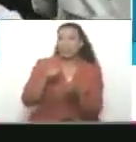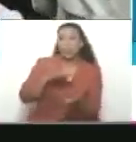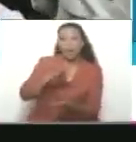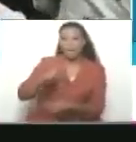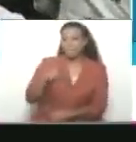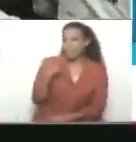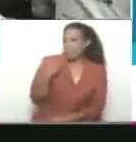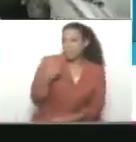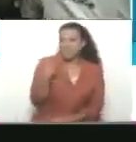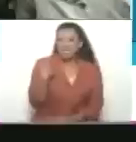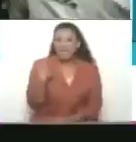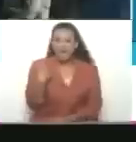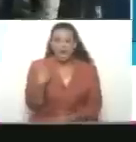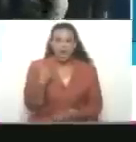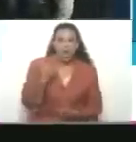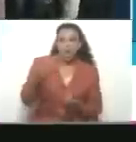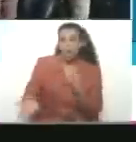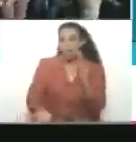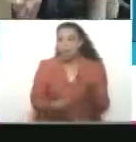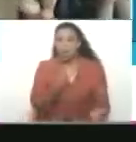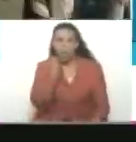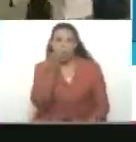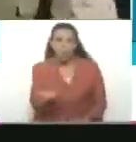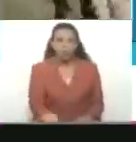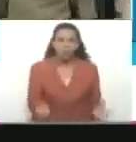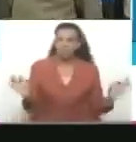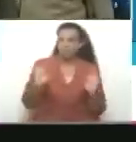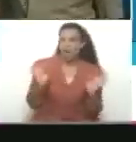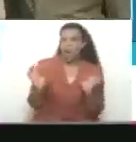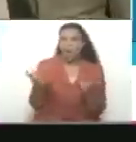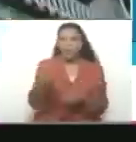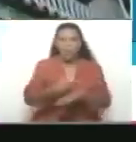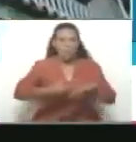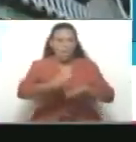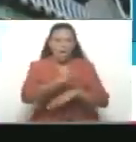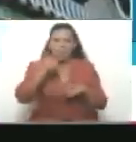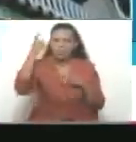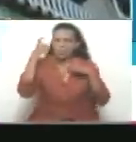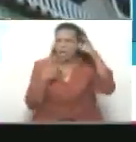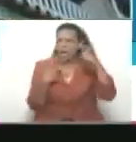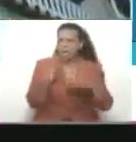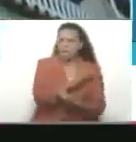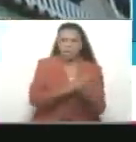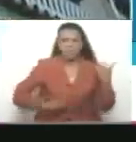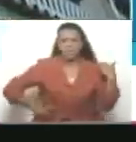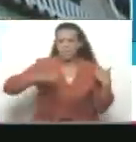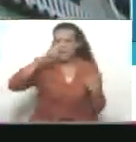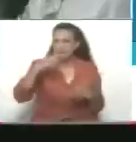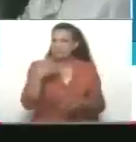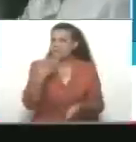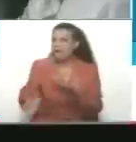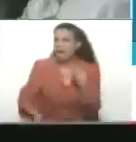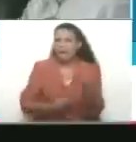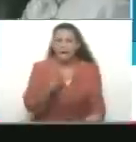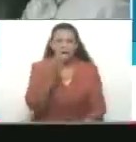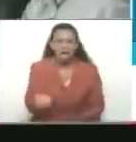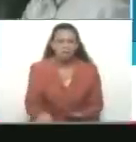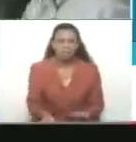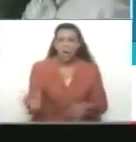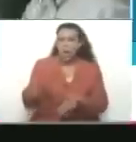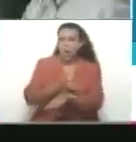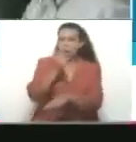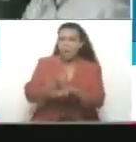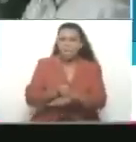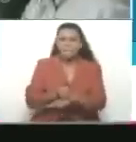revuelto y empezaron a mal Hablar a decir que no hacíamos nada que el gobierno se movía etcétera casi echarnos la